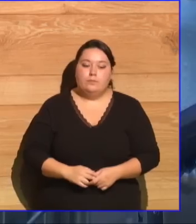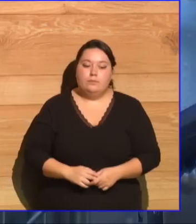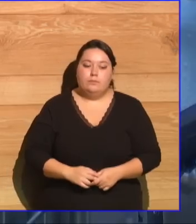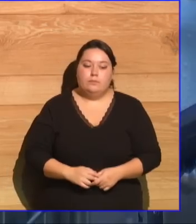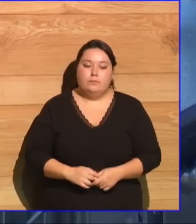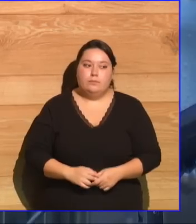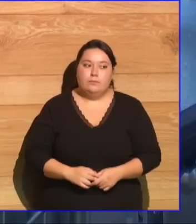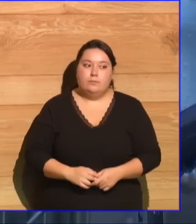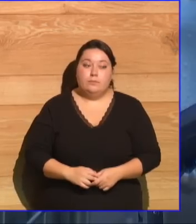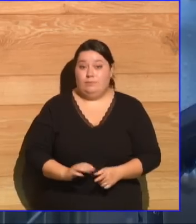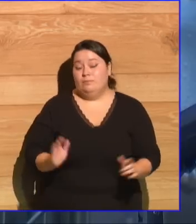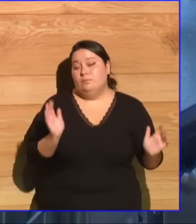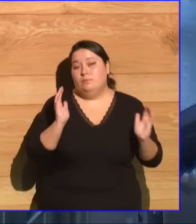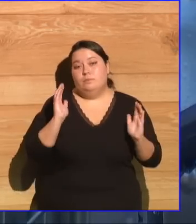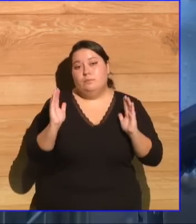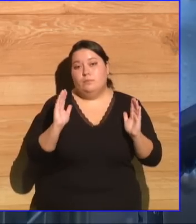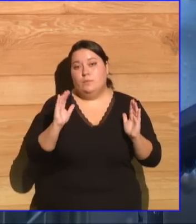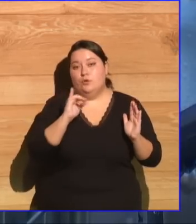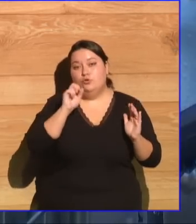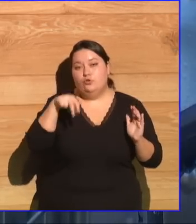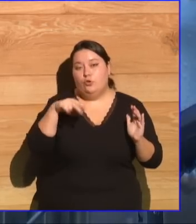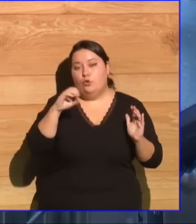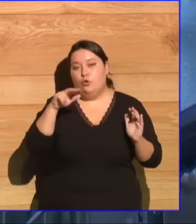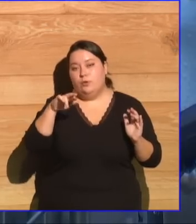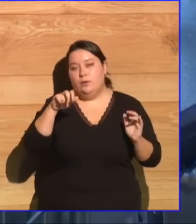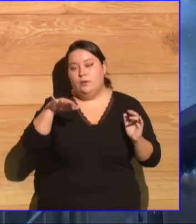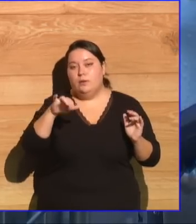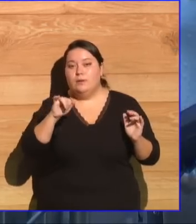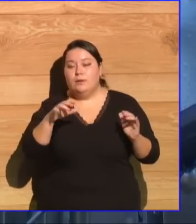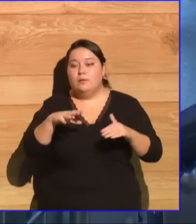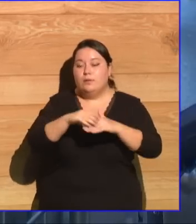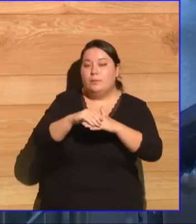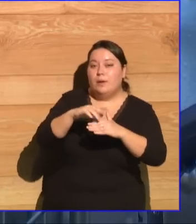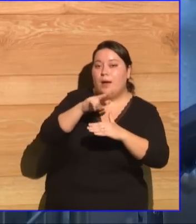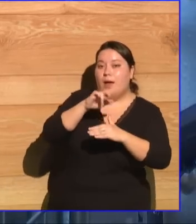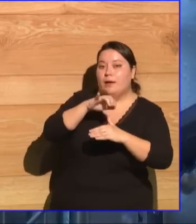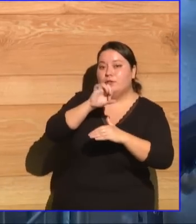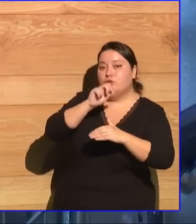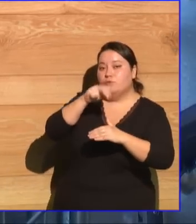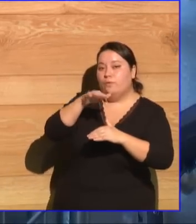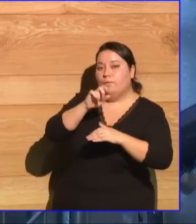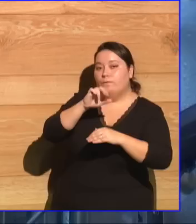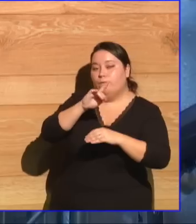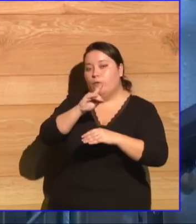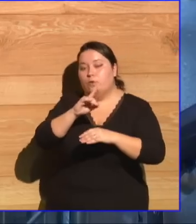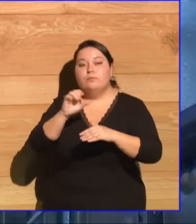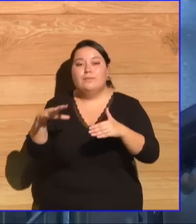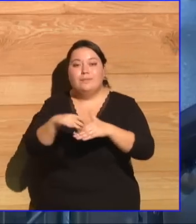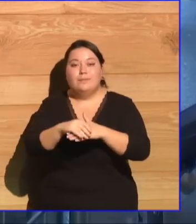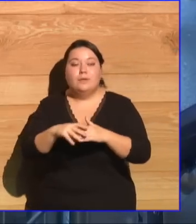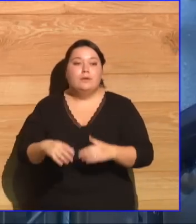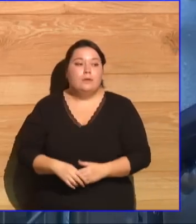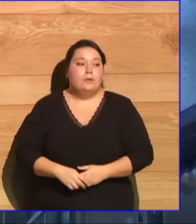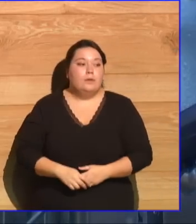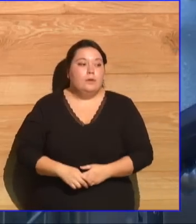simplemente el momento en el que Sean Connery, sosteniendo la mano a Harrison Ford, que no ha escarmentado en cabeza ajena porque